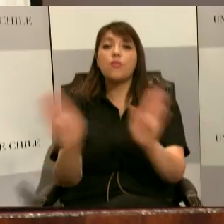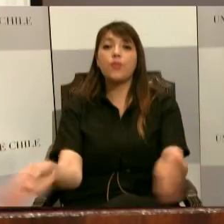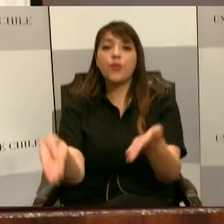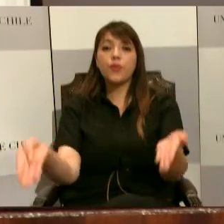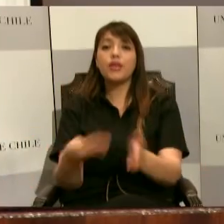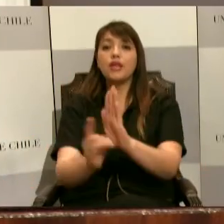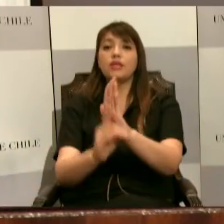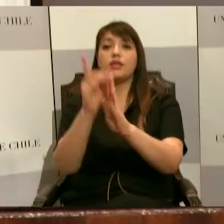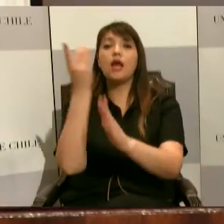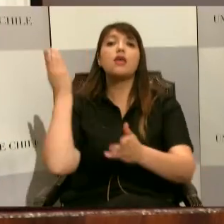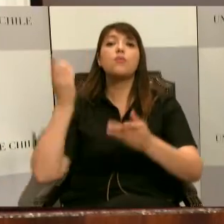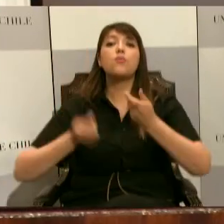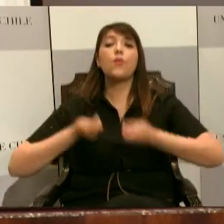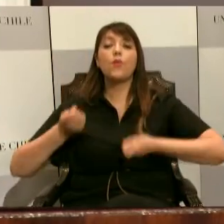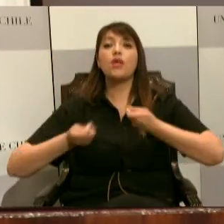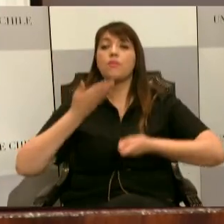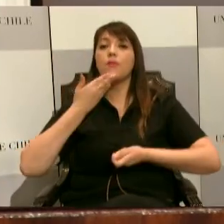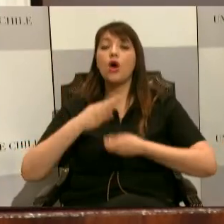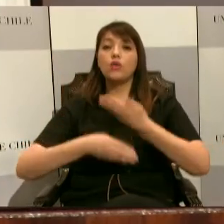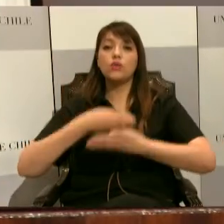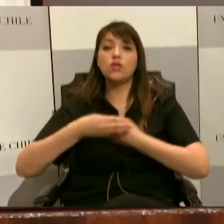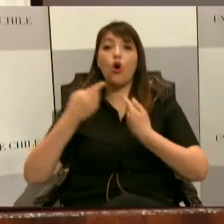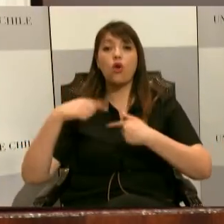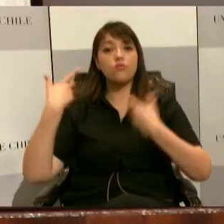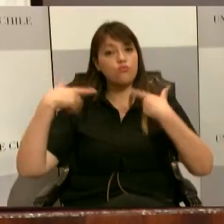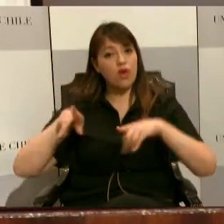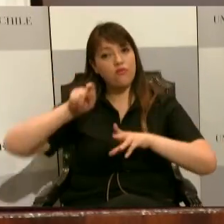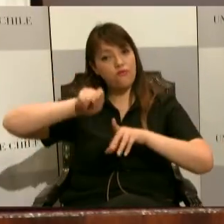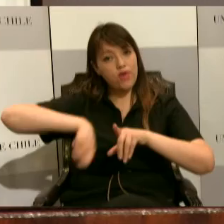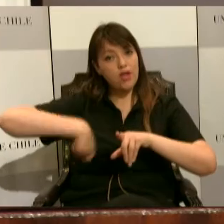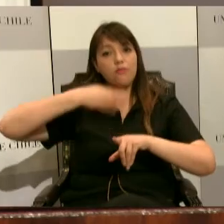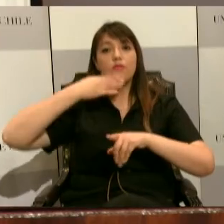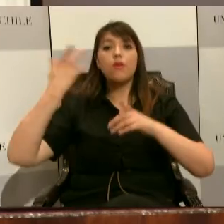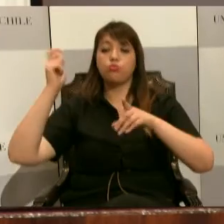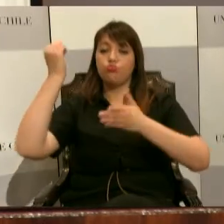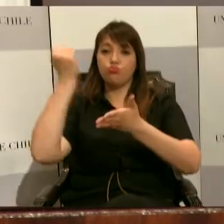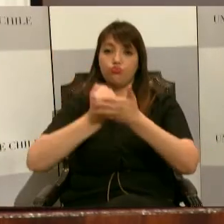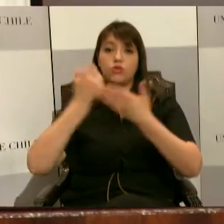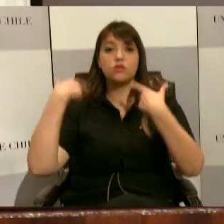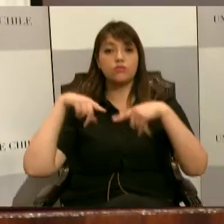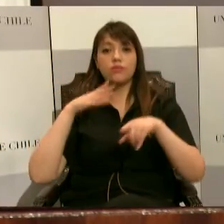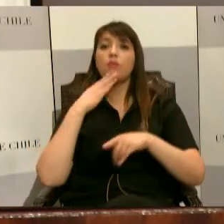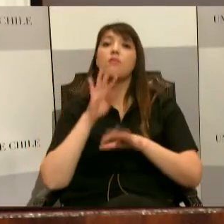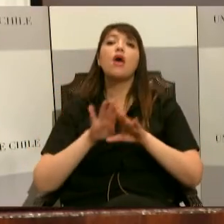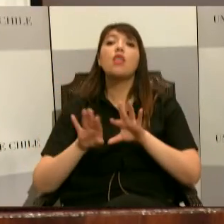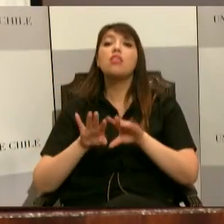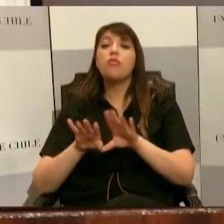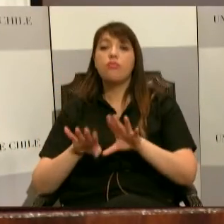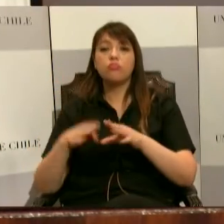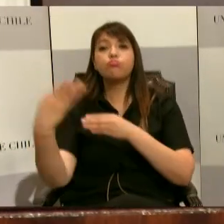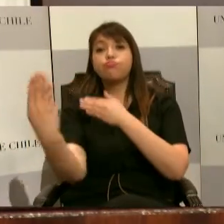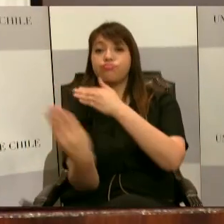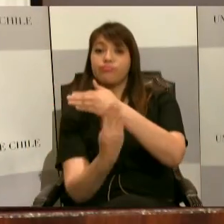progreso, innovación y actualización. Hoy los diplomas se firman electrónicamente, los certificados de título y grado se obtienen en línea.